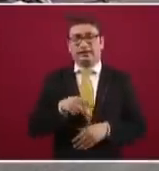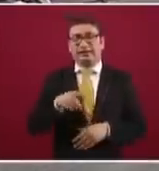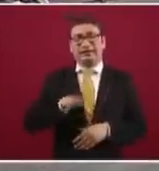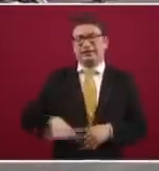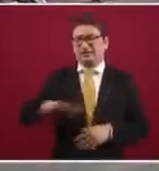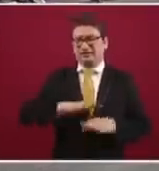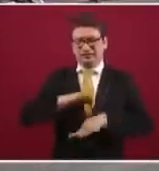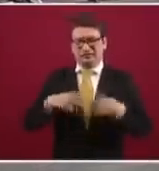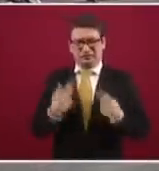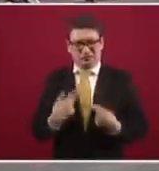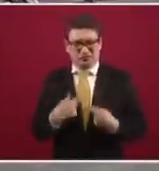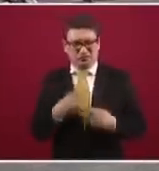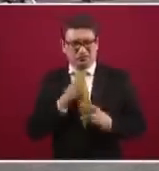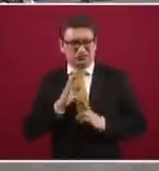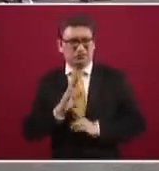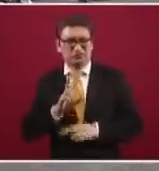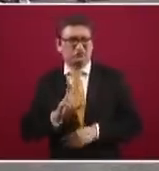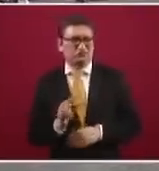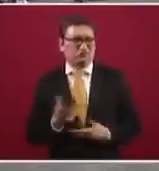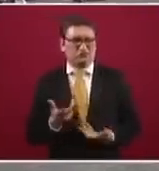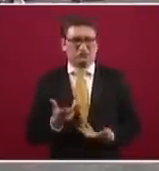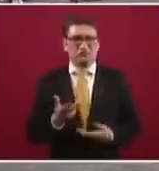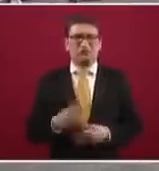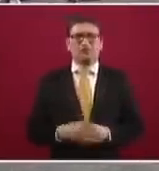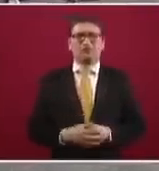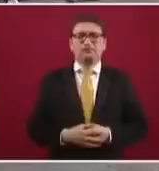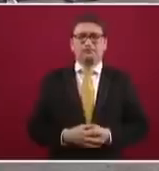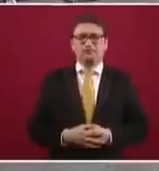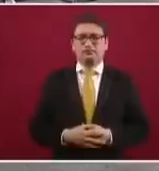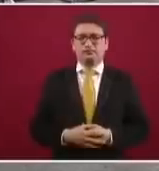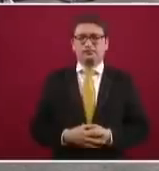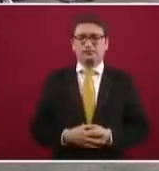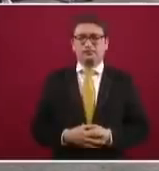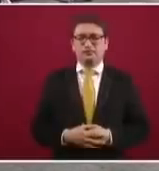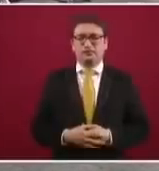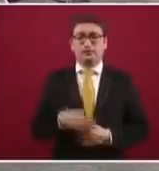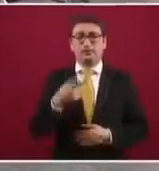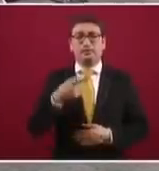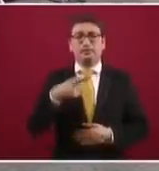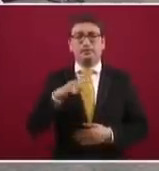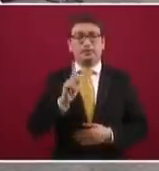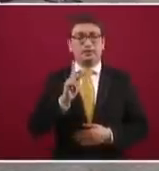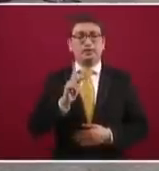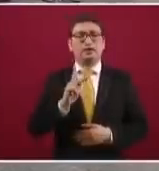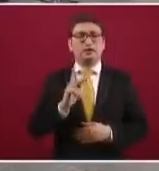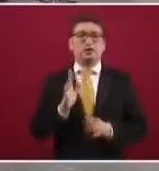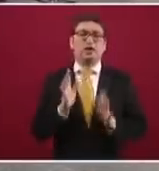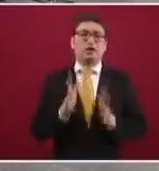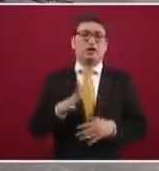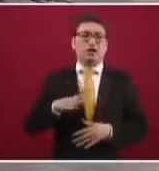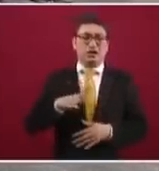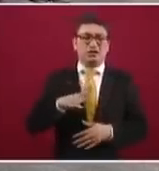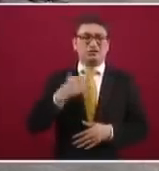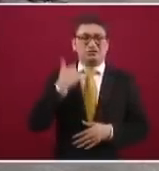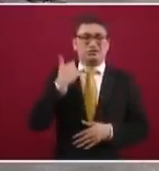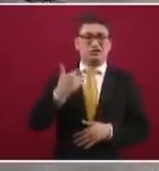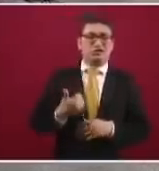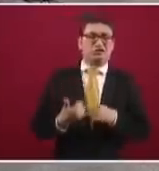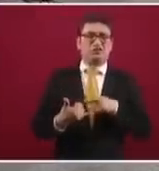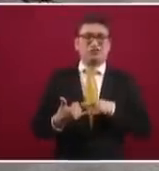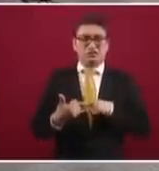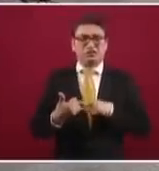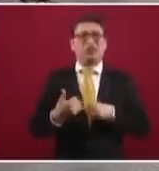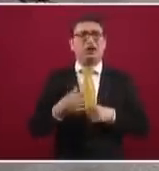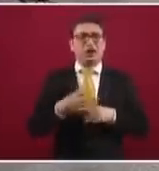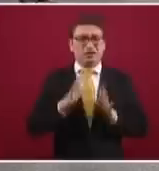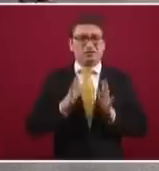sociedad, pero que por fortuna se dieron estos aparatos, que con esos aparatos se tiene una